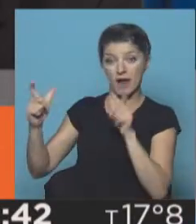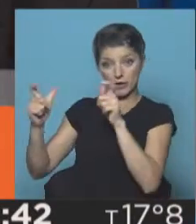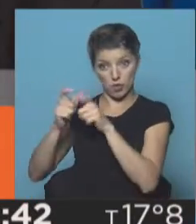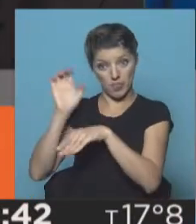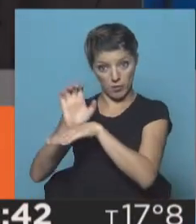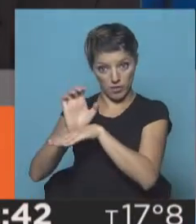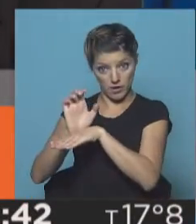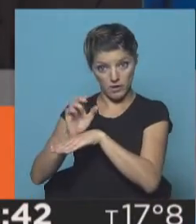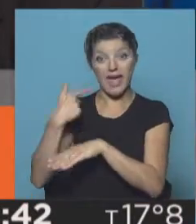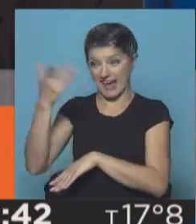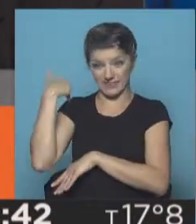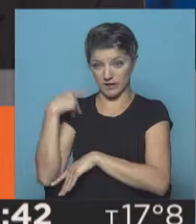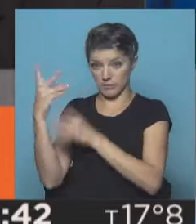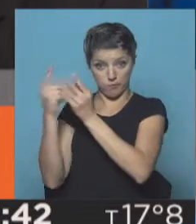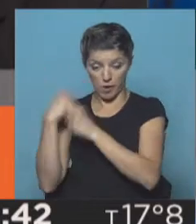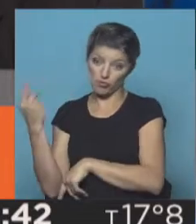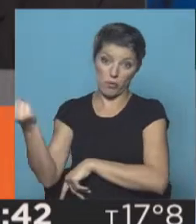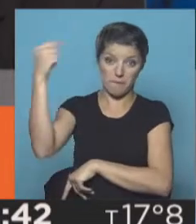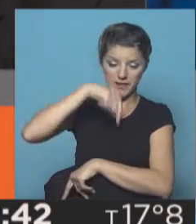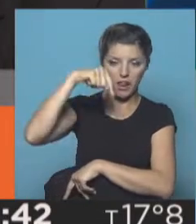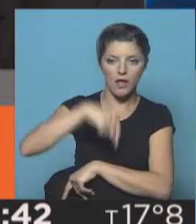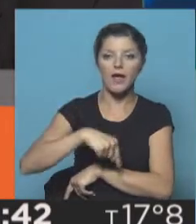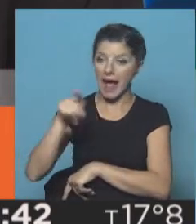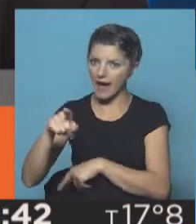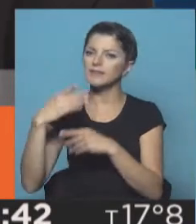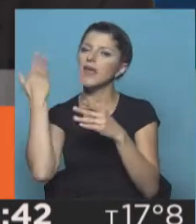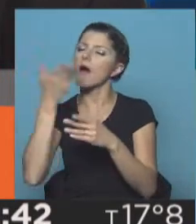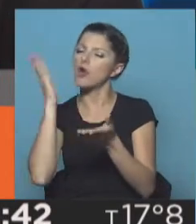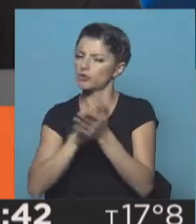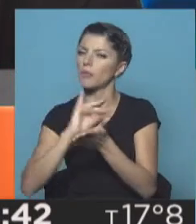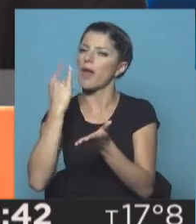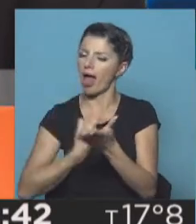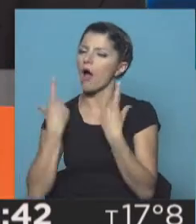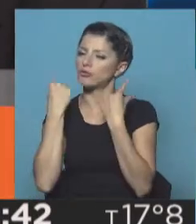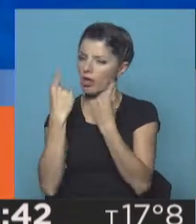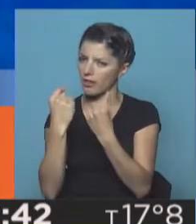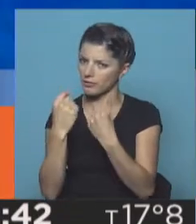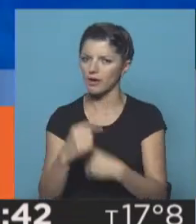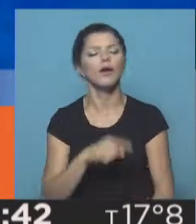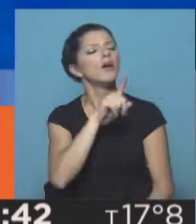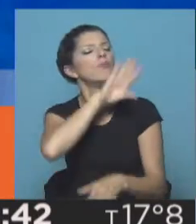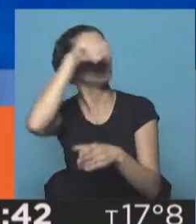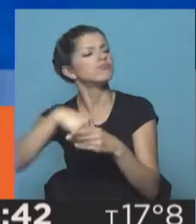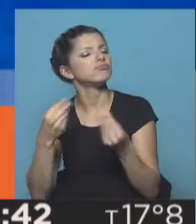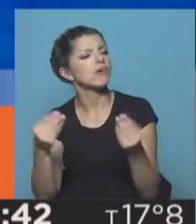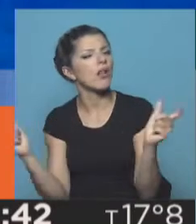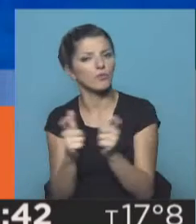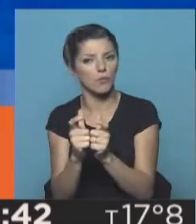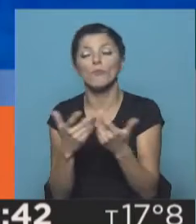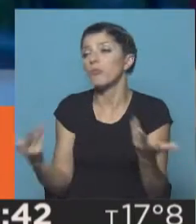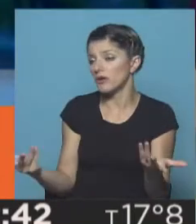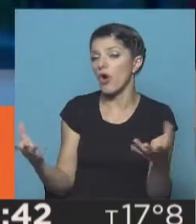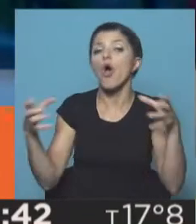allá, vengo de ahí, se ensayó, digamos, la autocrítica, ¿no es cierto? ¿Qué fue exactamente el encuentro en el que estuviste? Bueno, fue un nucleamiento de fuerzas